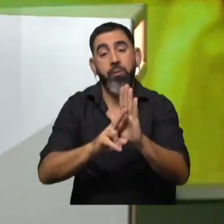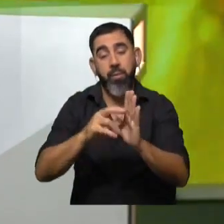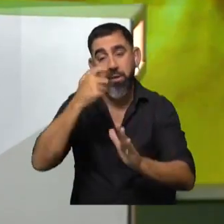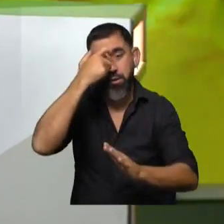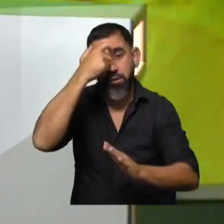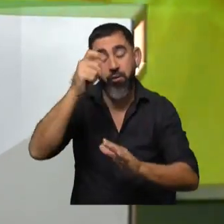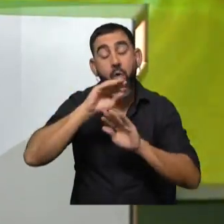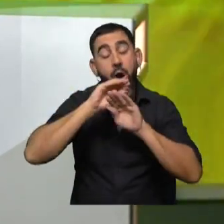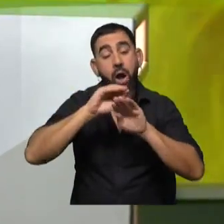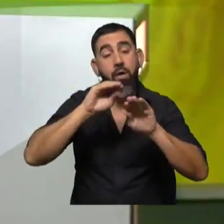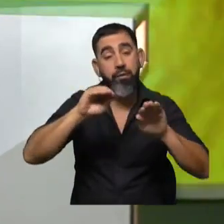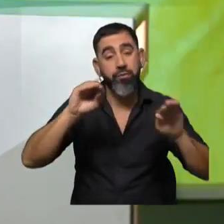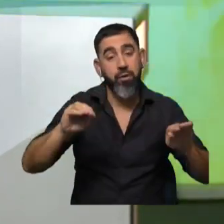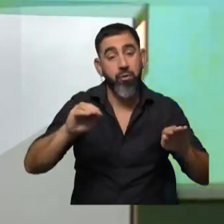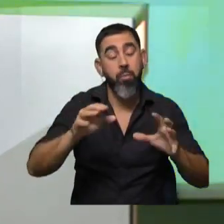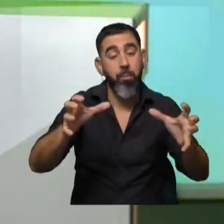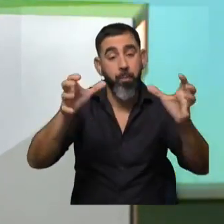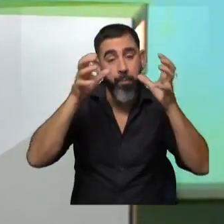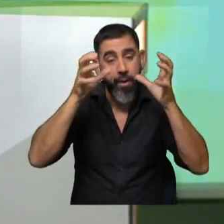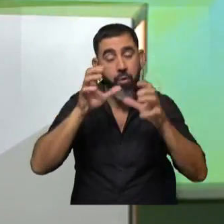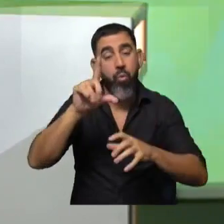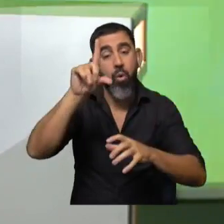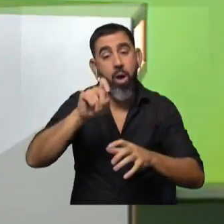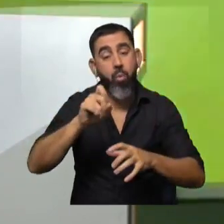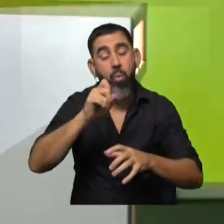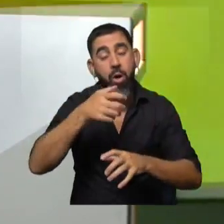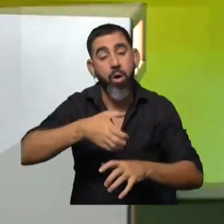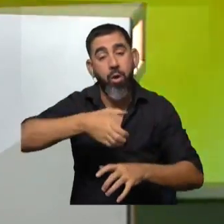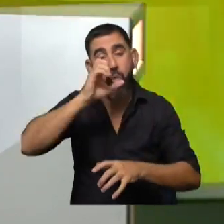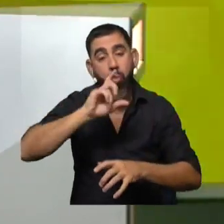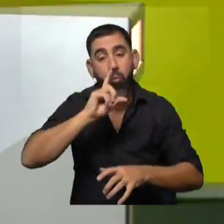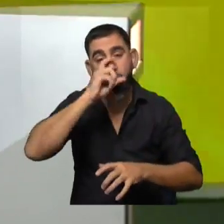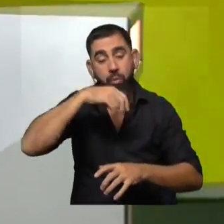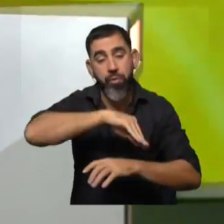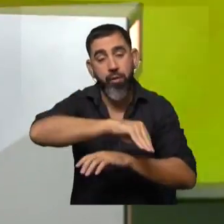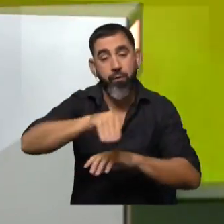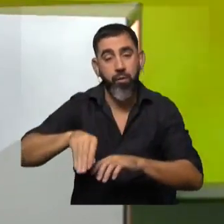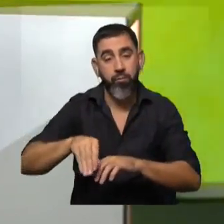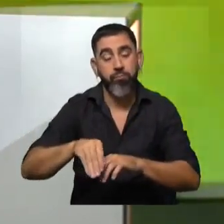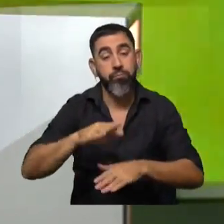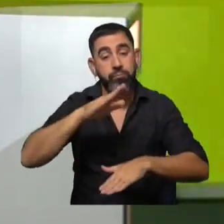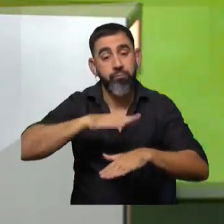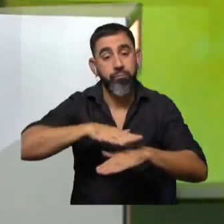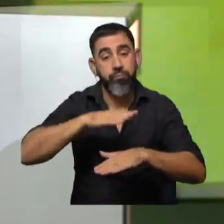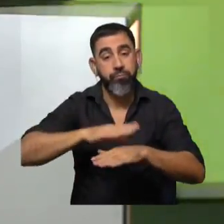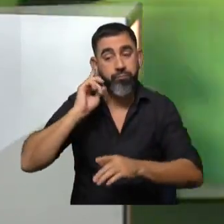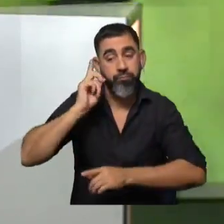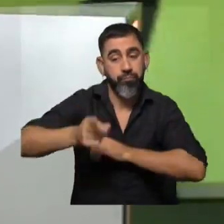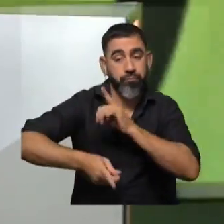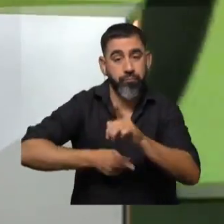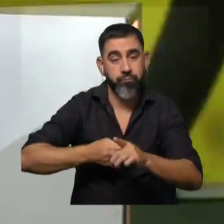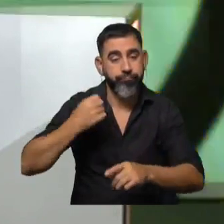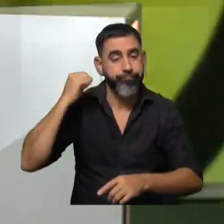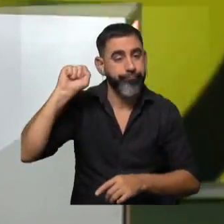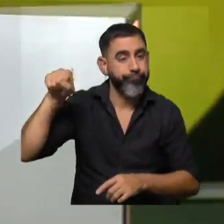científica advirtieron que estaba en riesgo el abastecimiento del agua potable para el área metropolitana. Los encargados de tomar decisiones hicieron